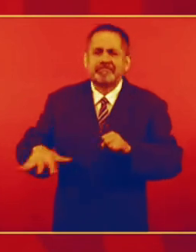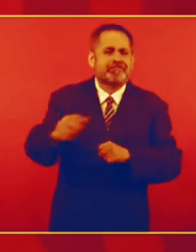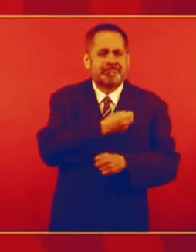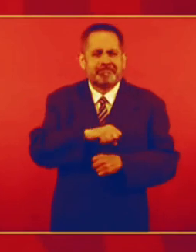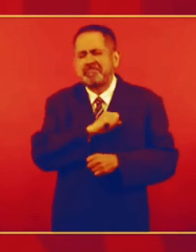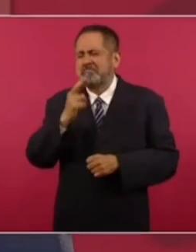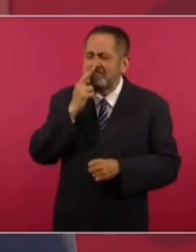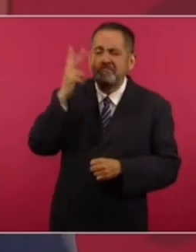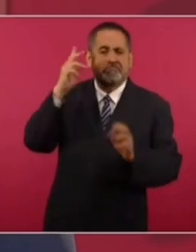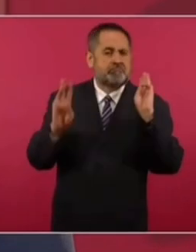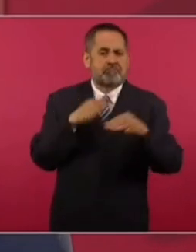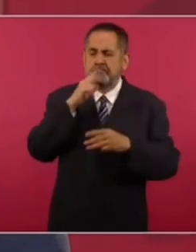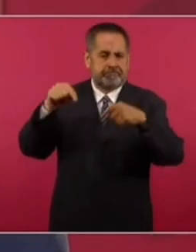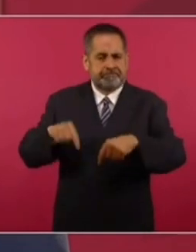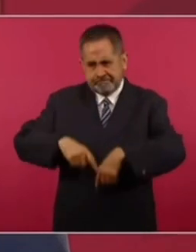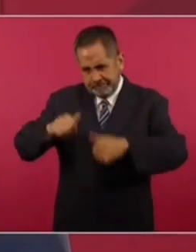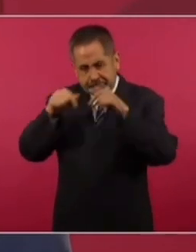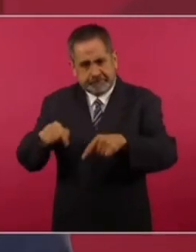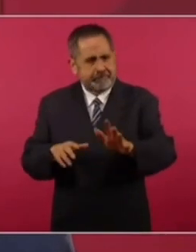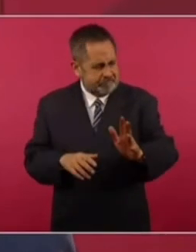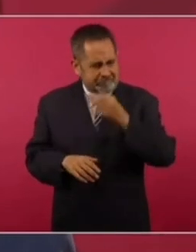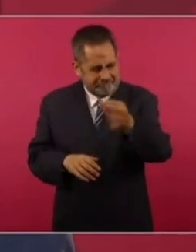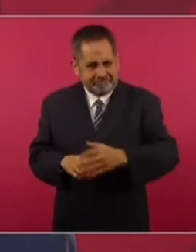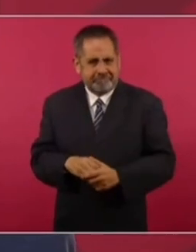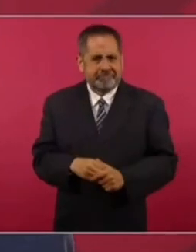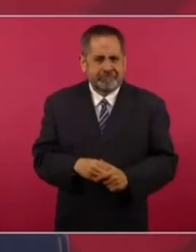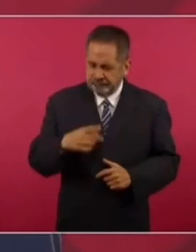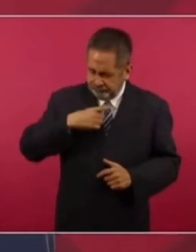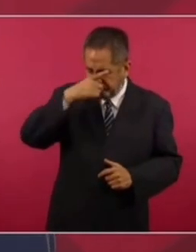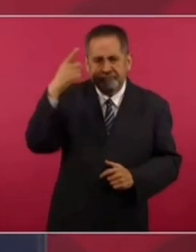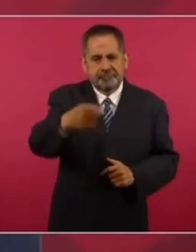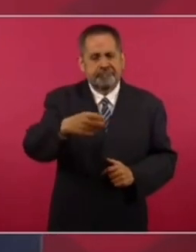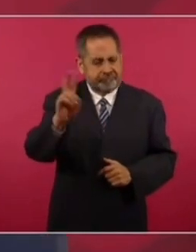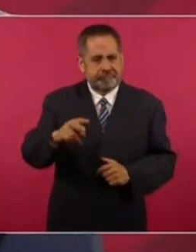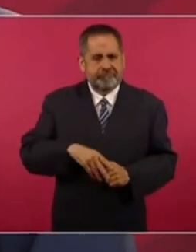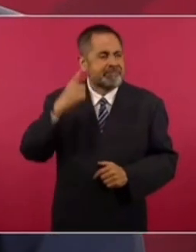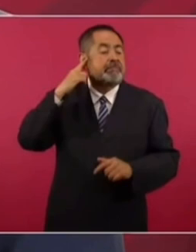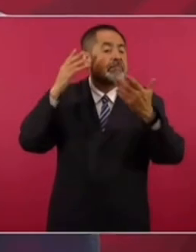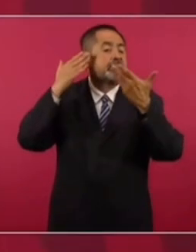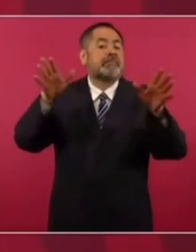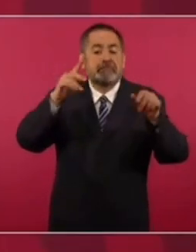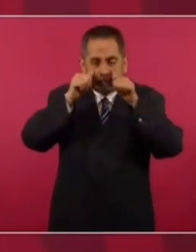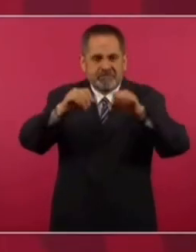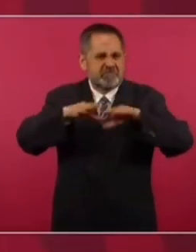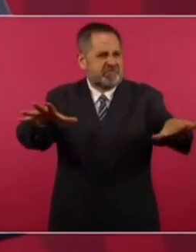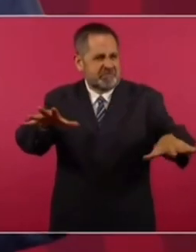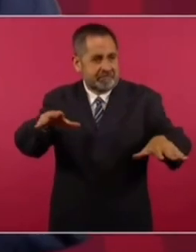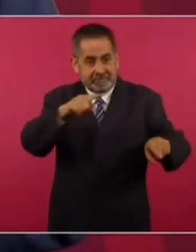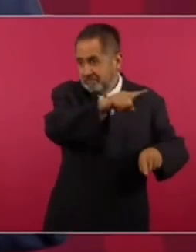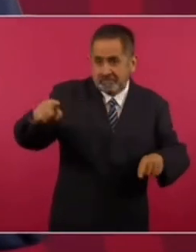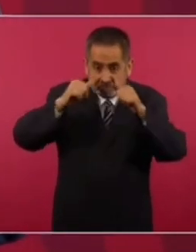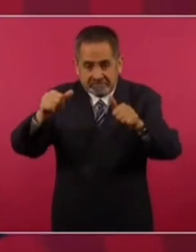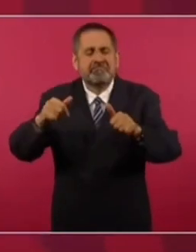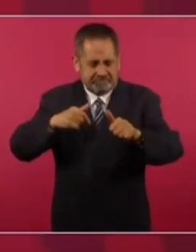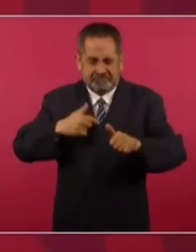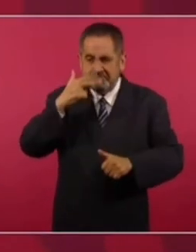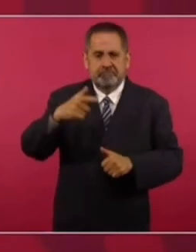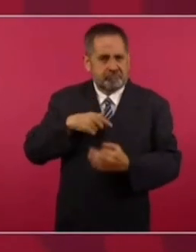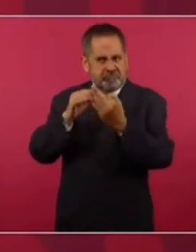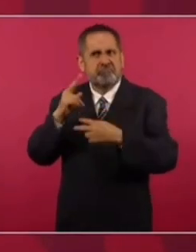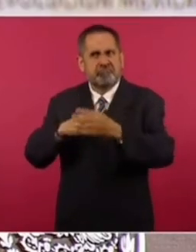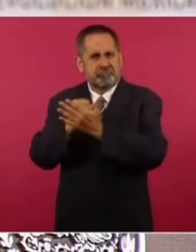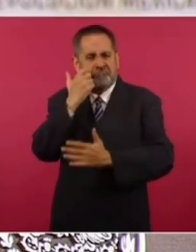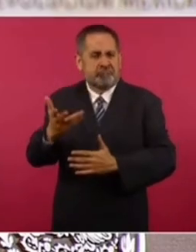de lo mejor del mundo, así como lo estoy expresando. Que se escuche bien y que se escuche lejos, que es un